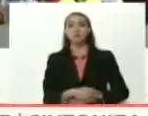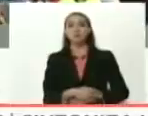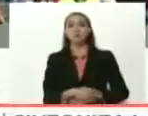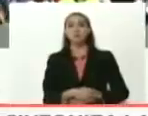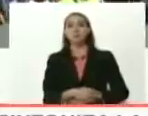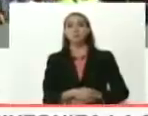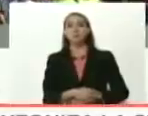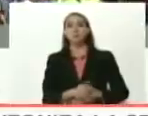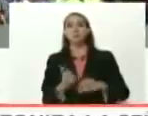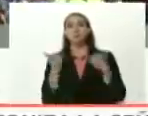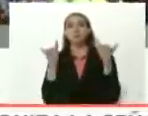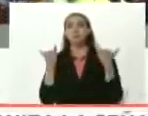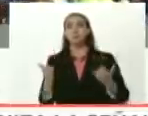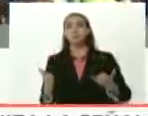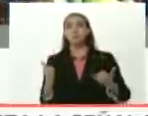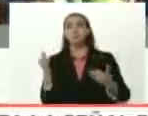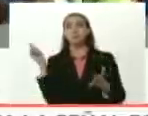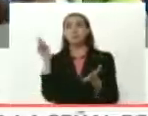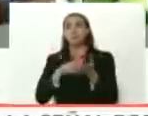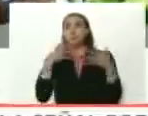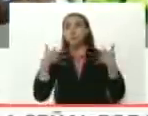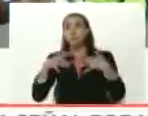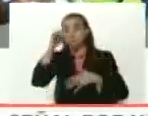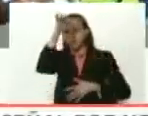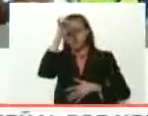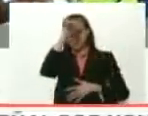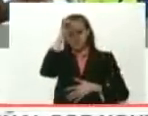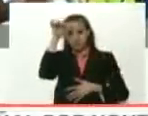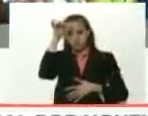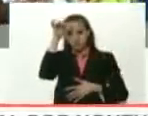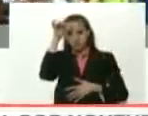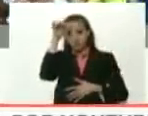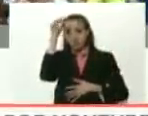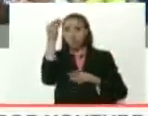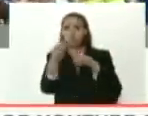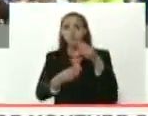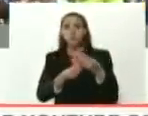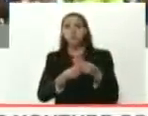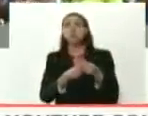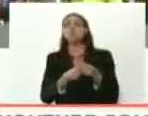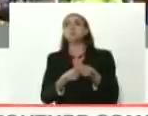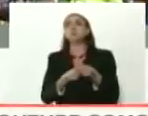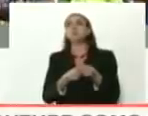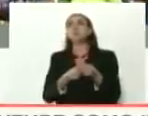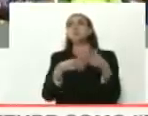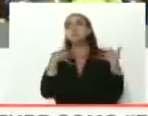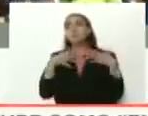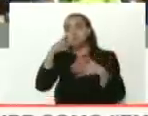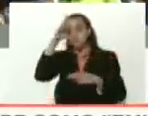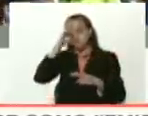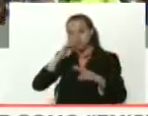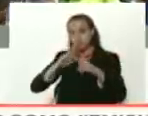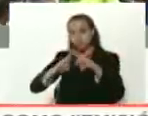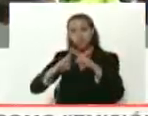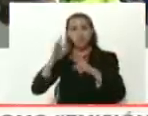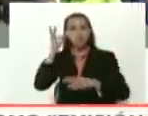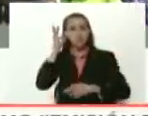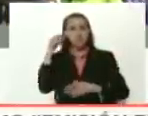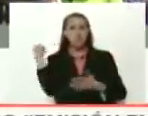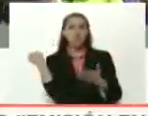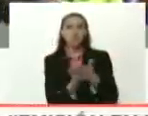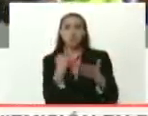Y hoy, en esta marcha, domingo, marcha en reconocimiento a las